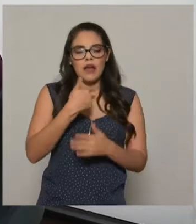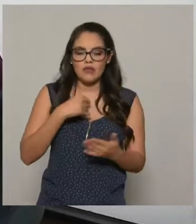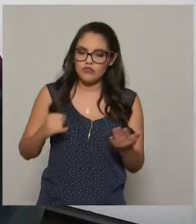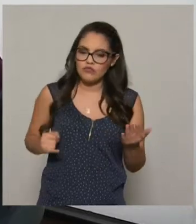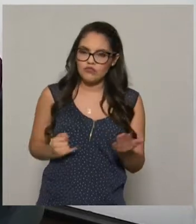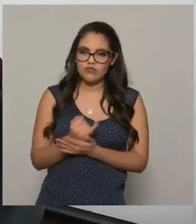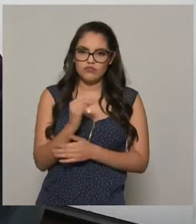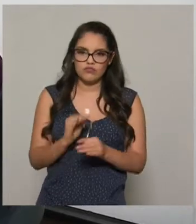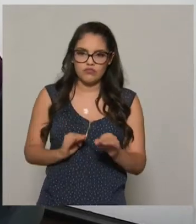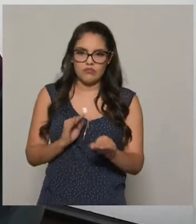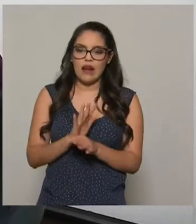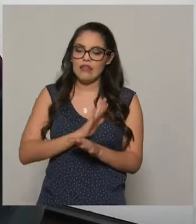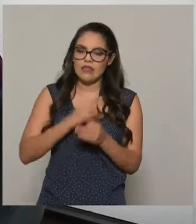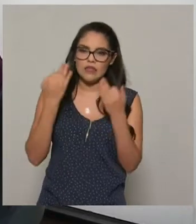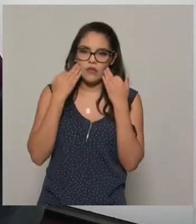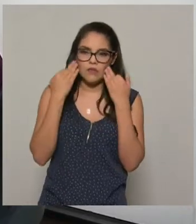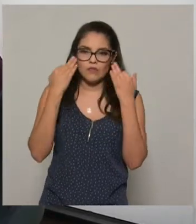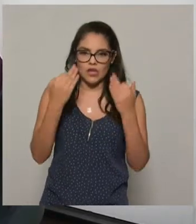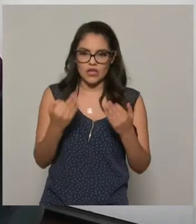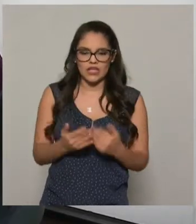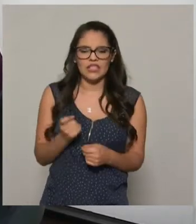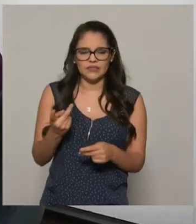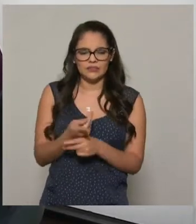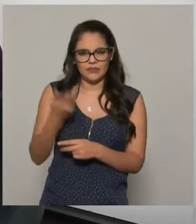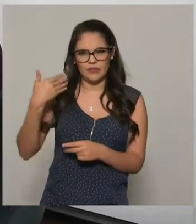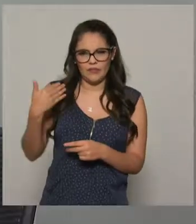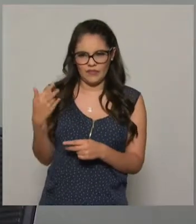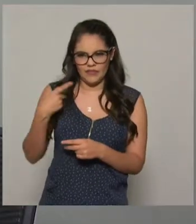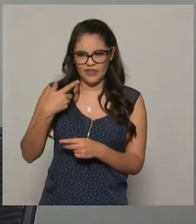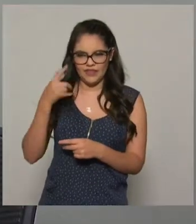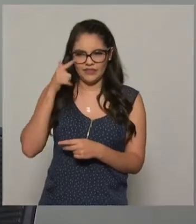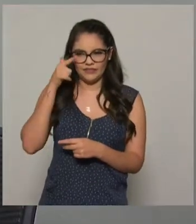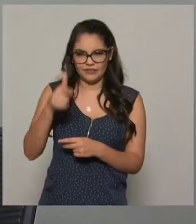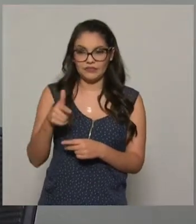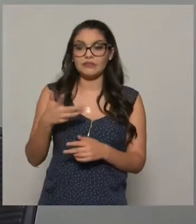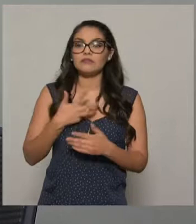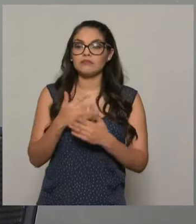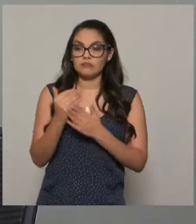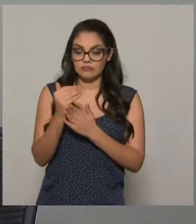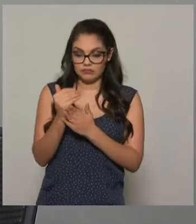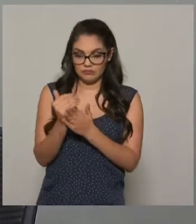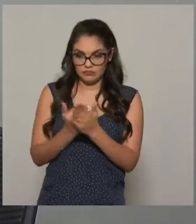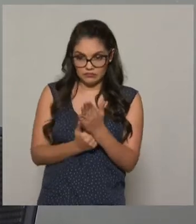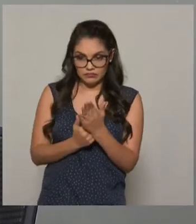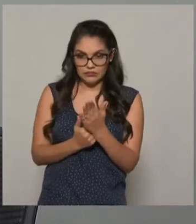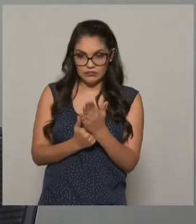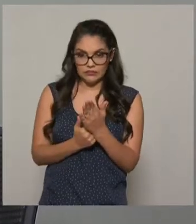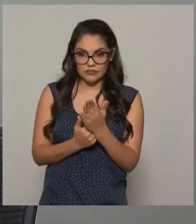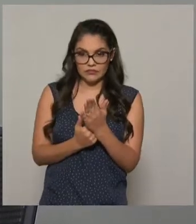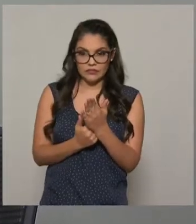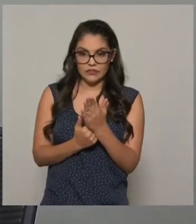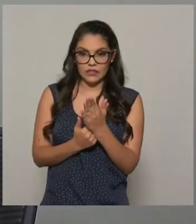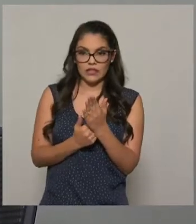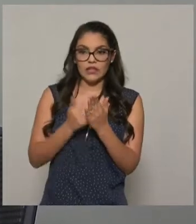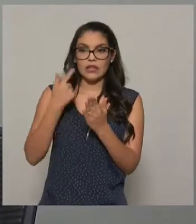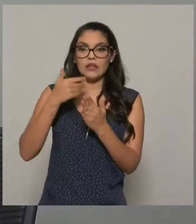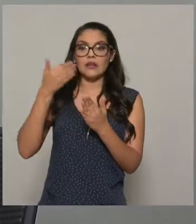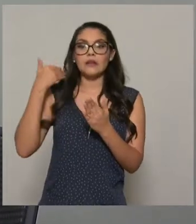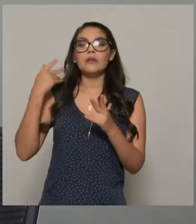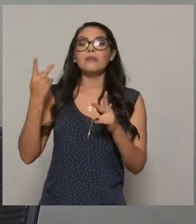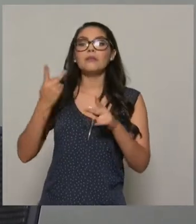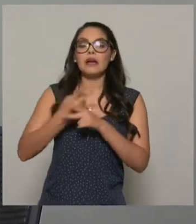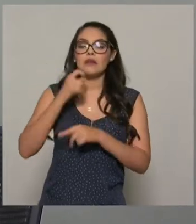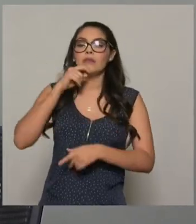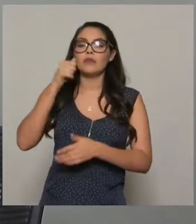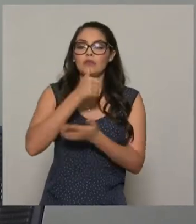en evidencia. ¿Qué nos hemos dado cuenta en estos meses? Uno, que si hay una reducción en los hechos de tránsito en general comparado con años anteriores, que la